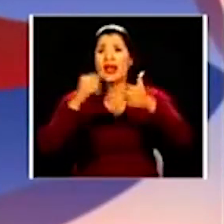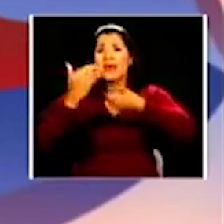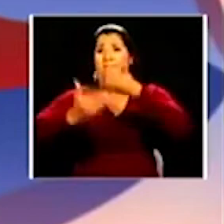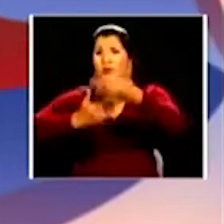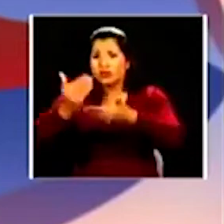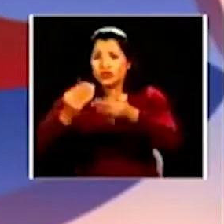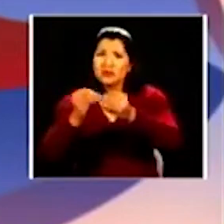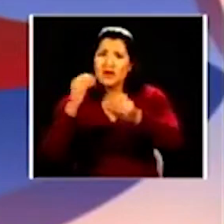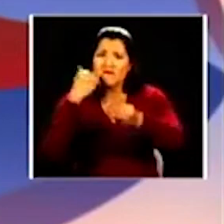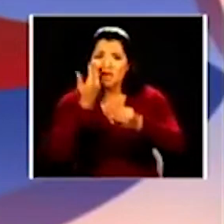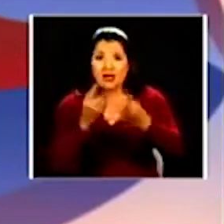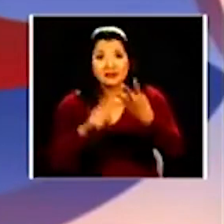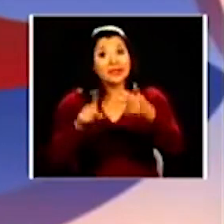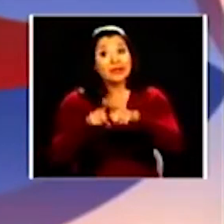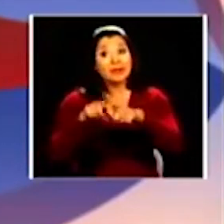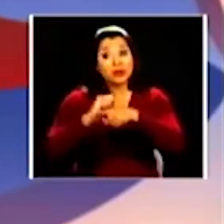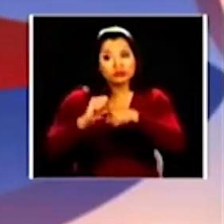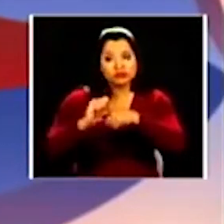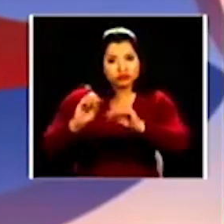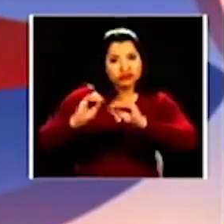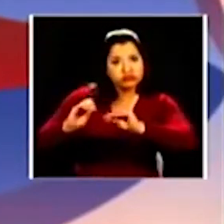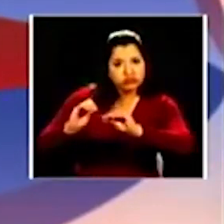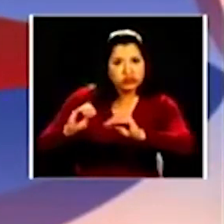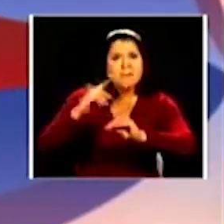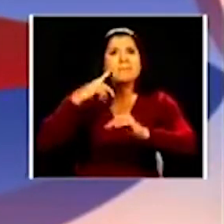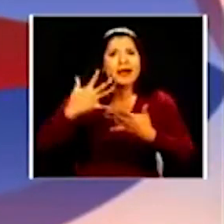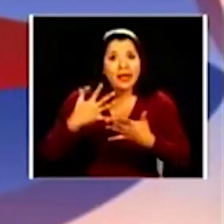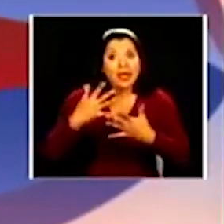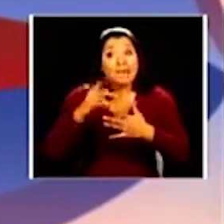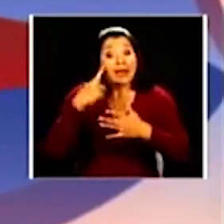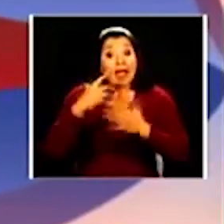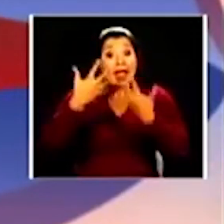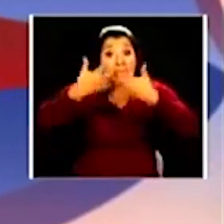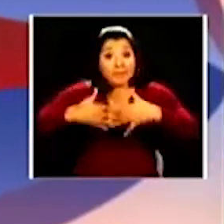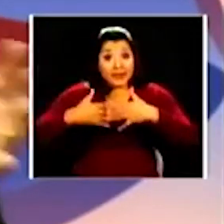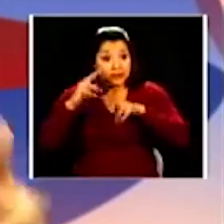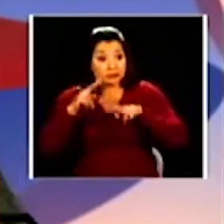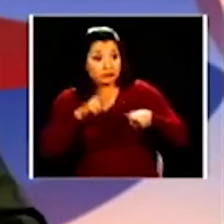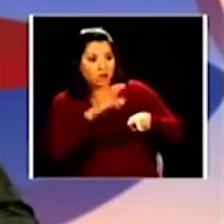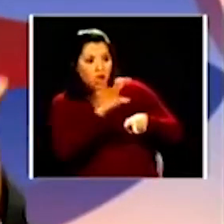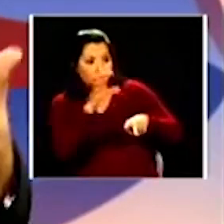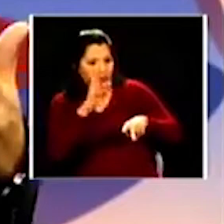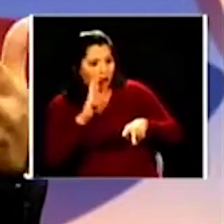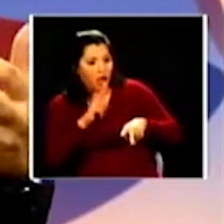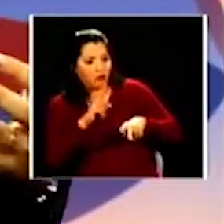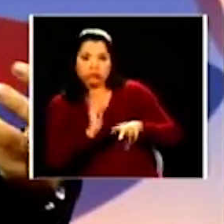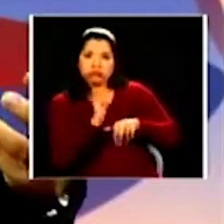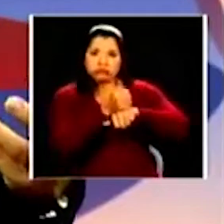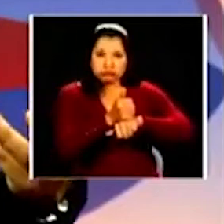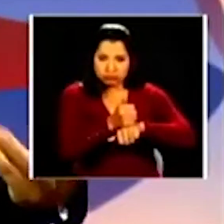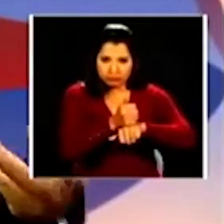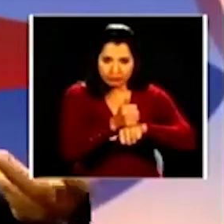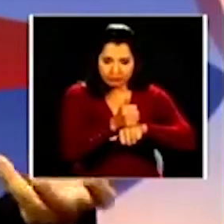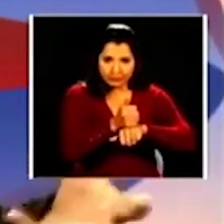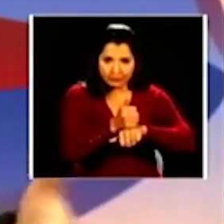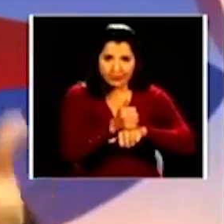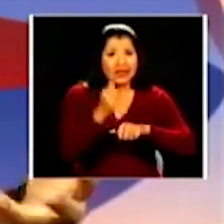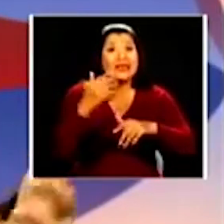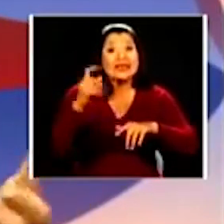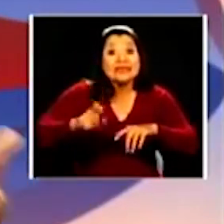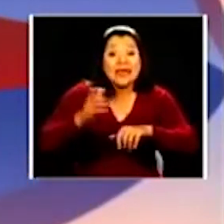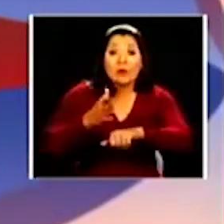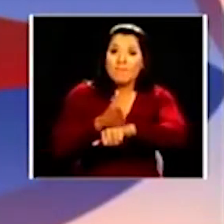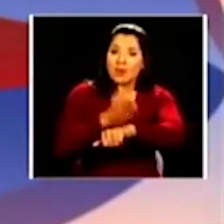también la capacitación. Para traer las empresas a Costa Rica necesitamos generar la educación,